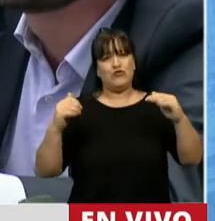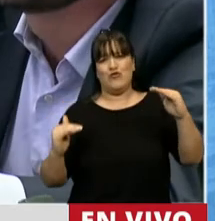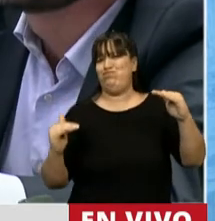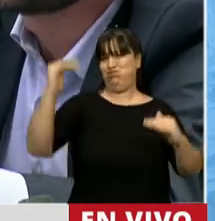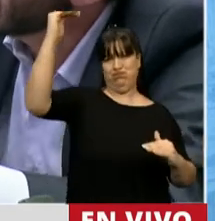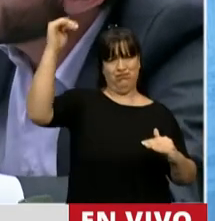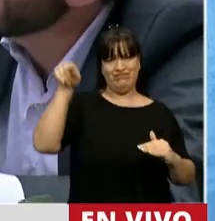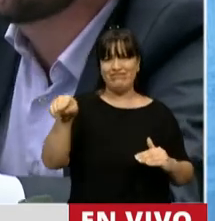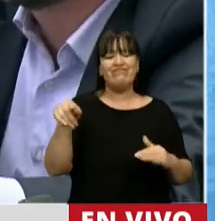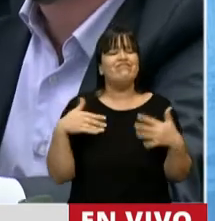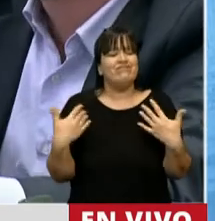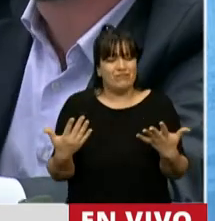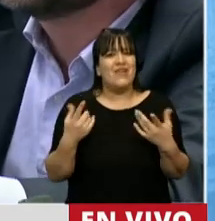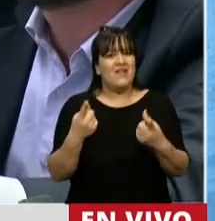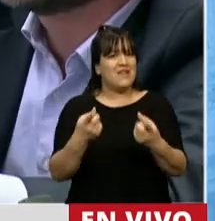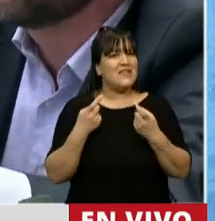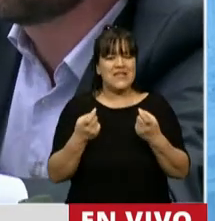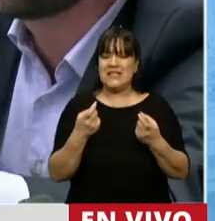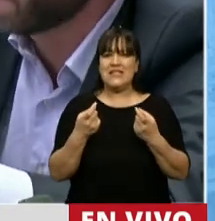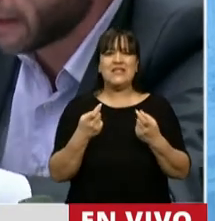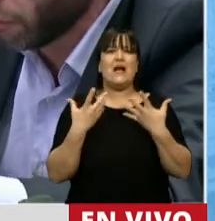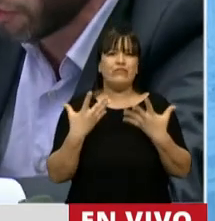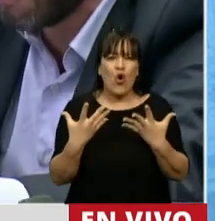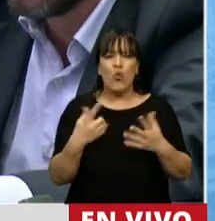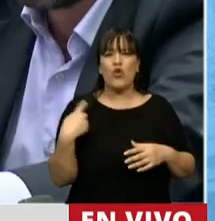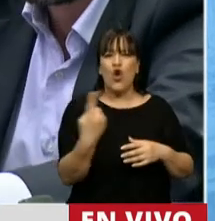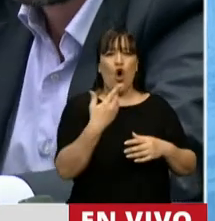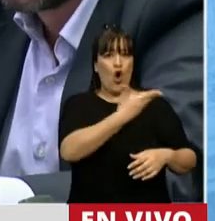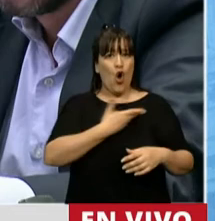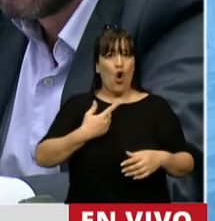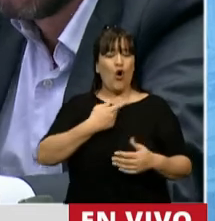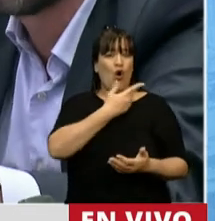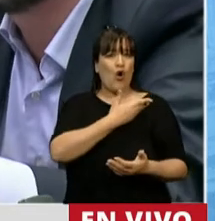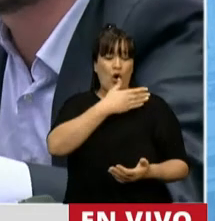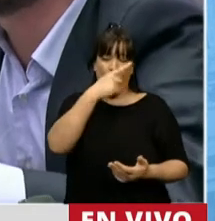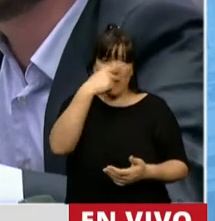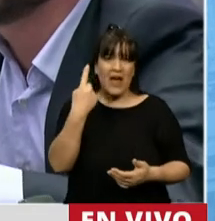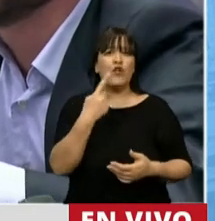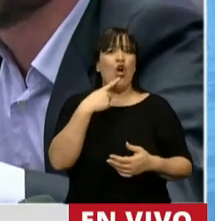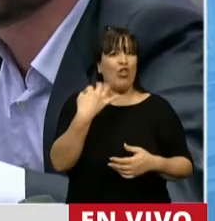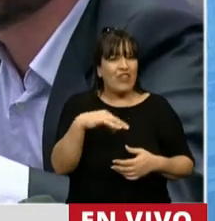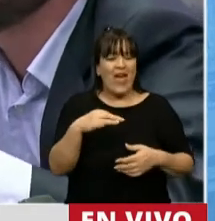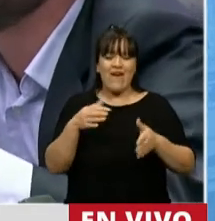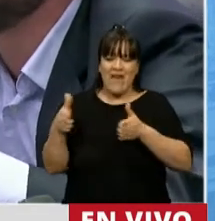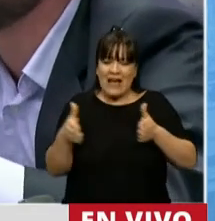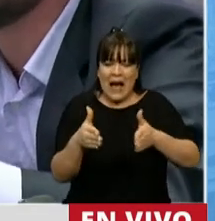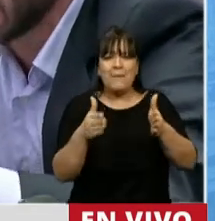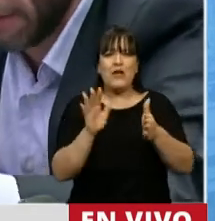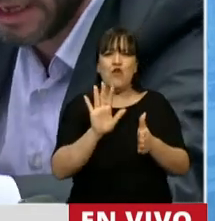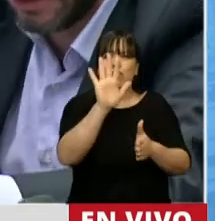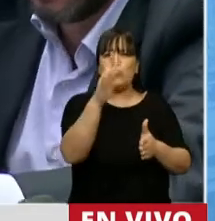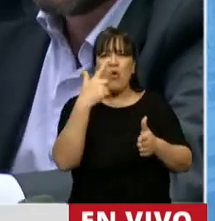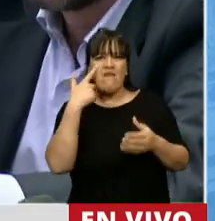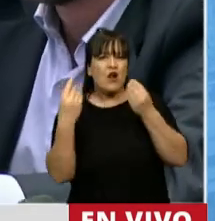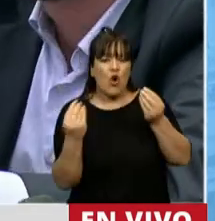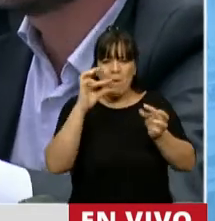necesitamos claramente, presidente, que el gobierno marque un rumbo. Un rumbo como que nos permita